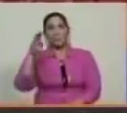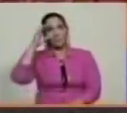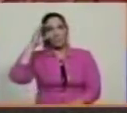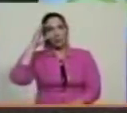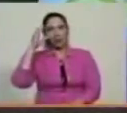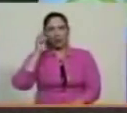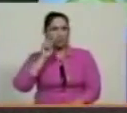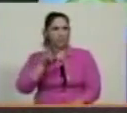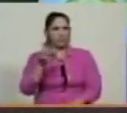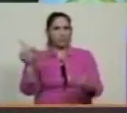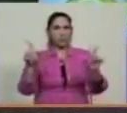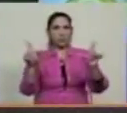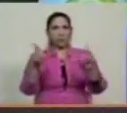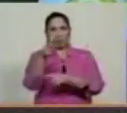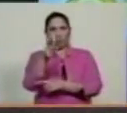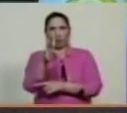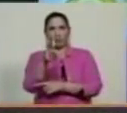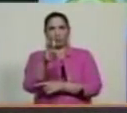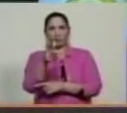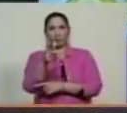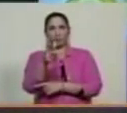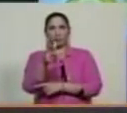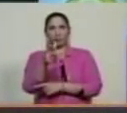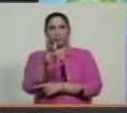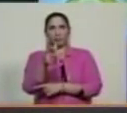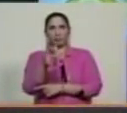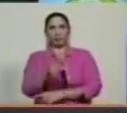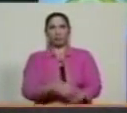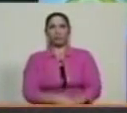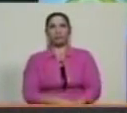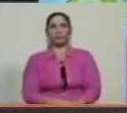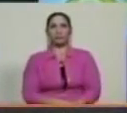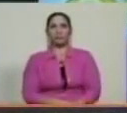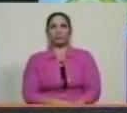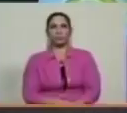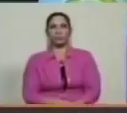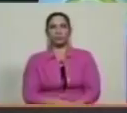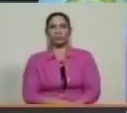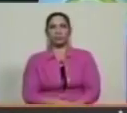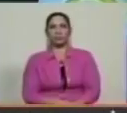video ese? Blanca, ¿lograron pasarlo, el de Tatú y TV?